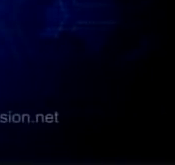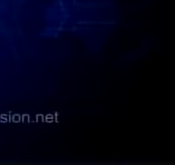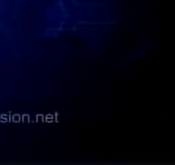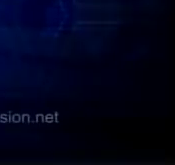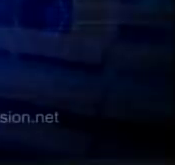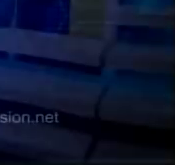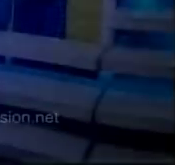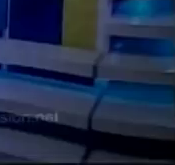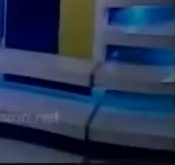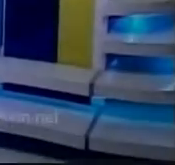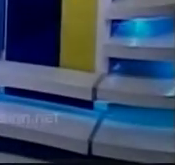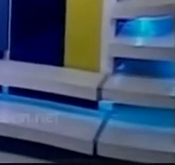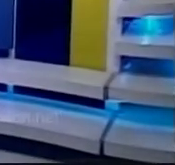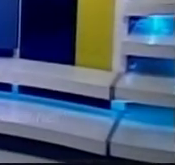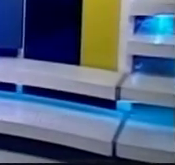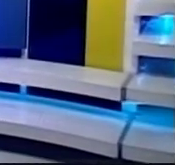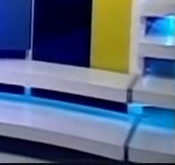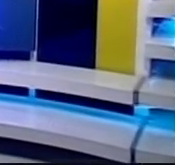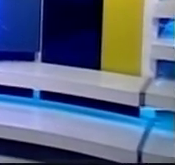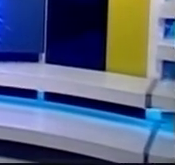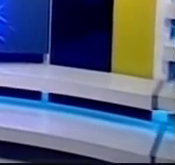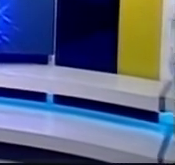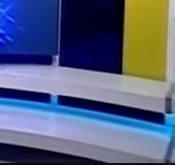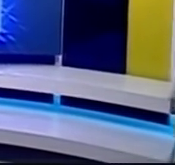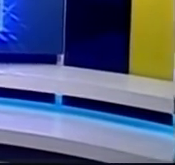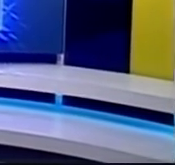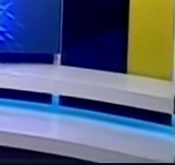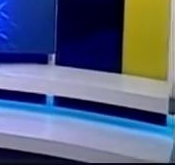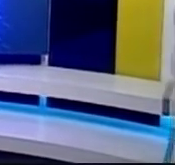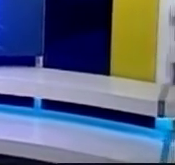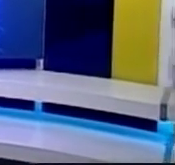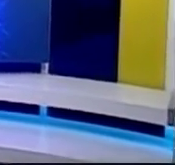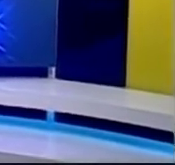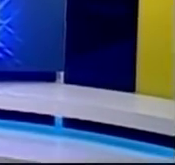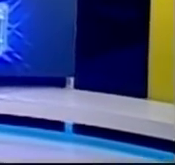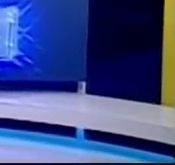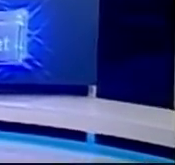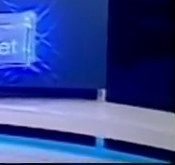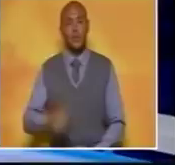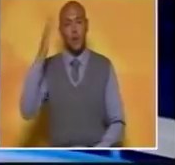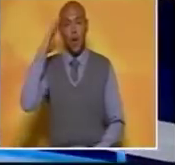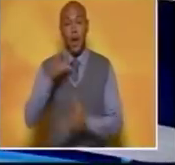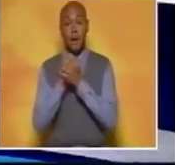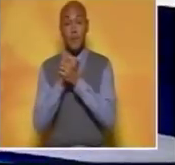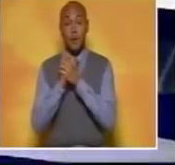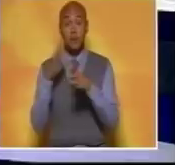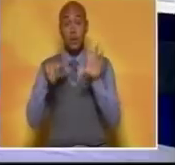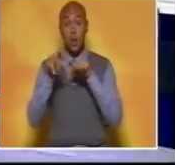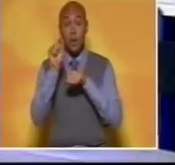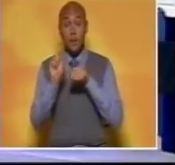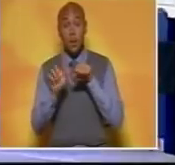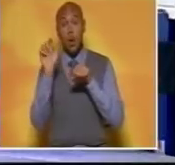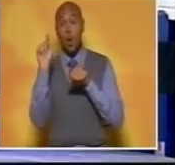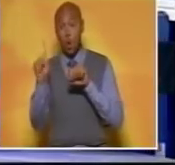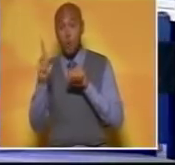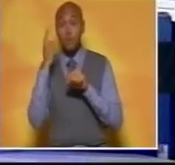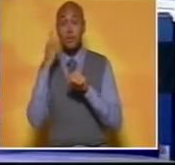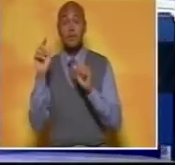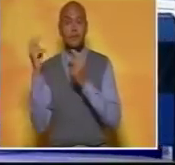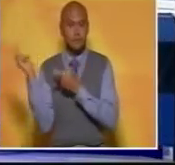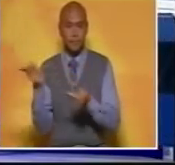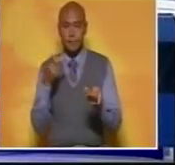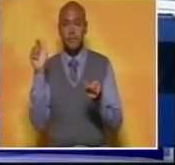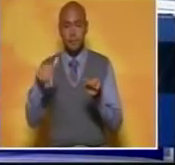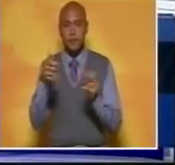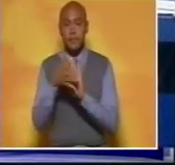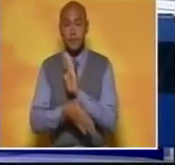Noticiero Venevisión. Información justa y balanceada. Amigos, 12:01 del mediodía, les damos la bienvenida a